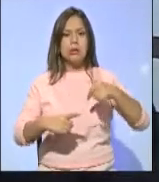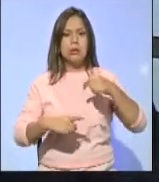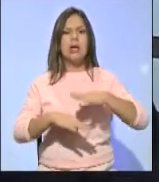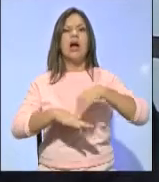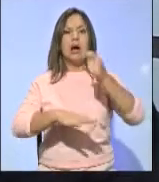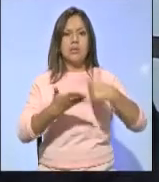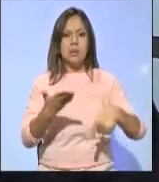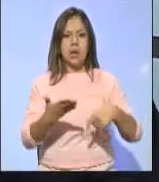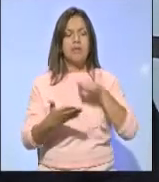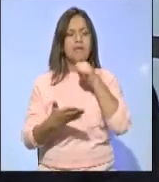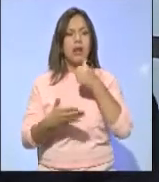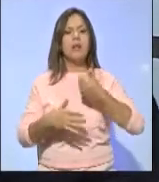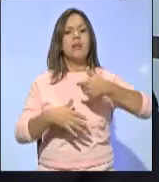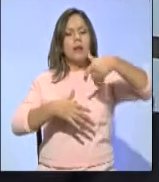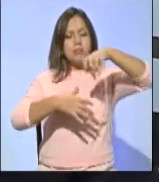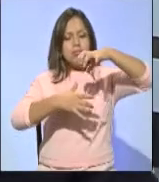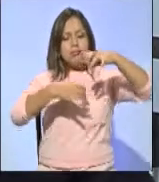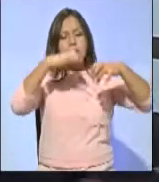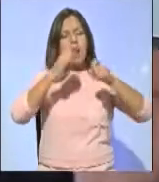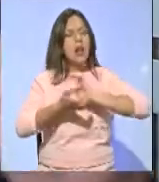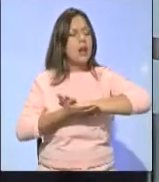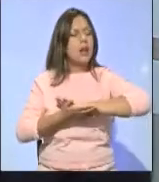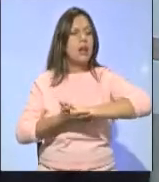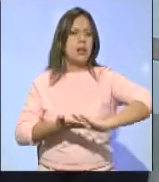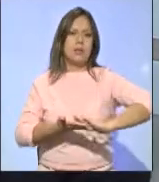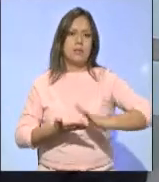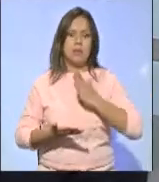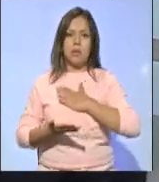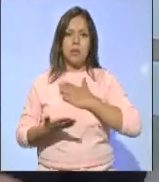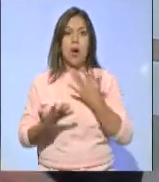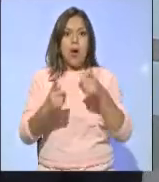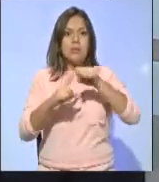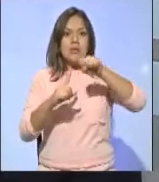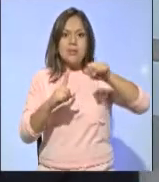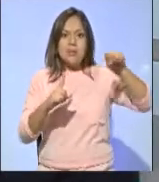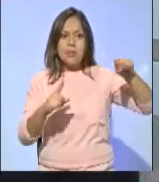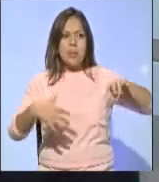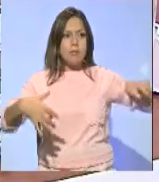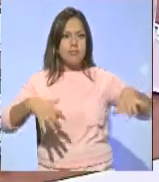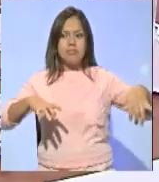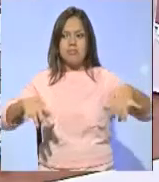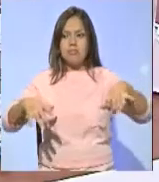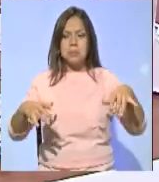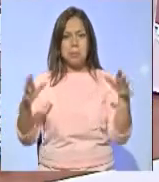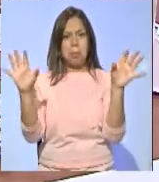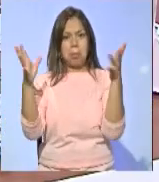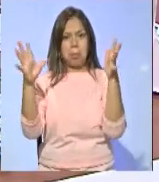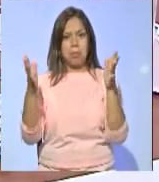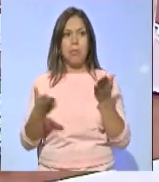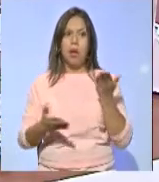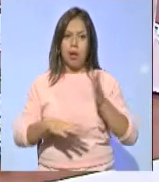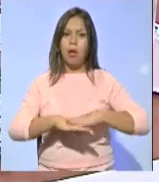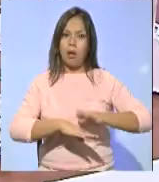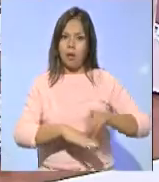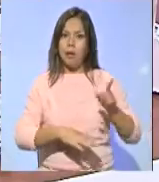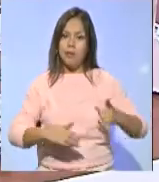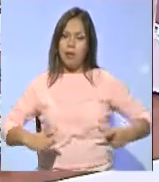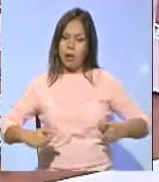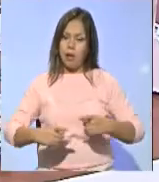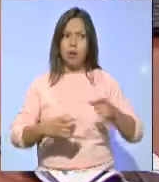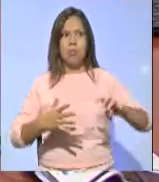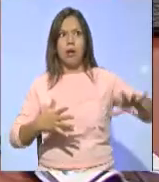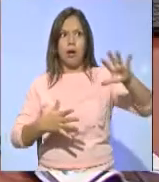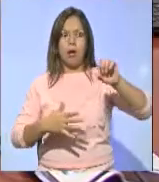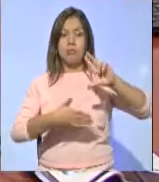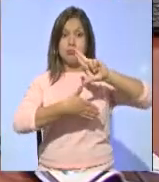dotación de servicios básicos o la deficiencia en torno a estas dotaciones. Lo referente a la distribución de recursos preocupa a la